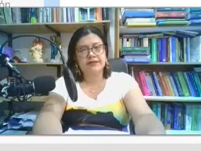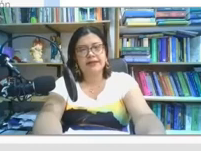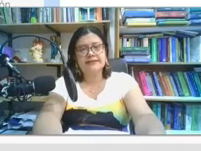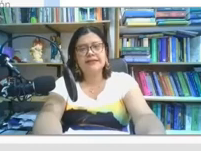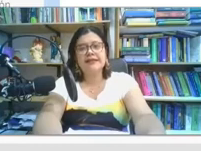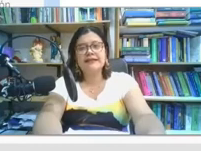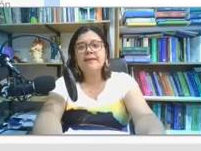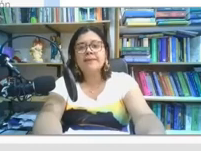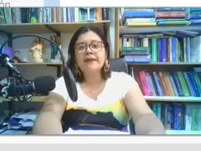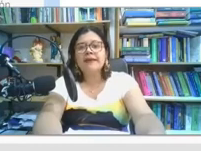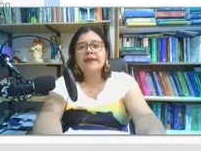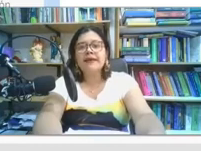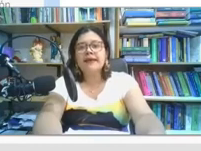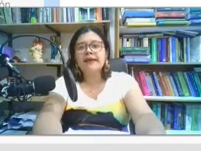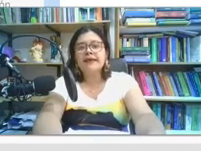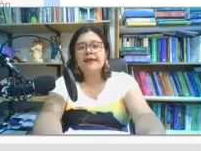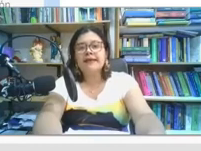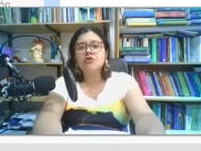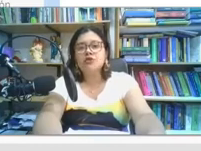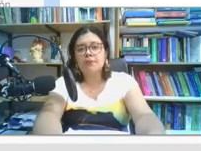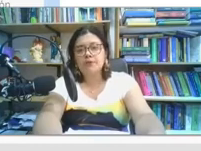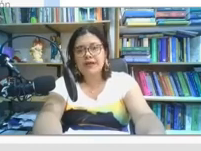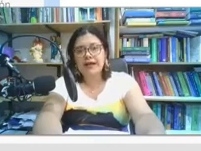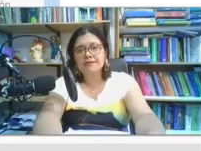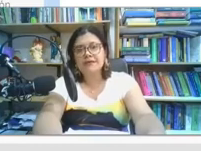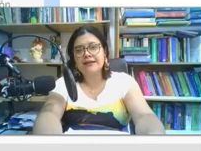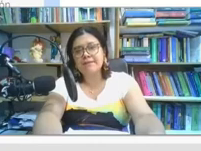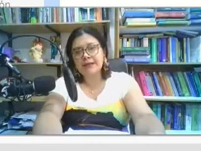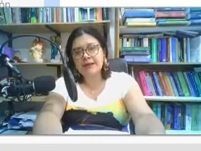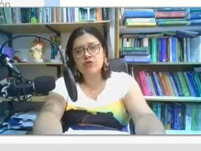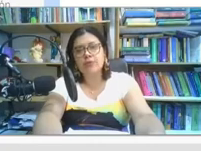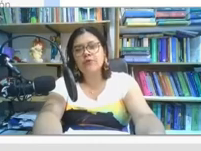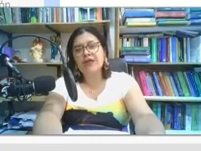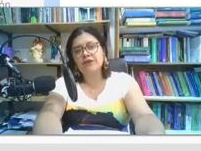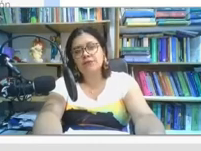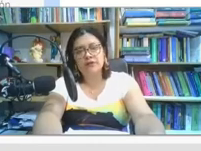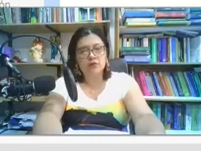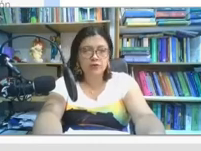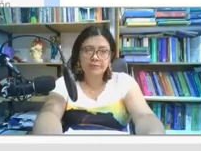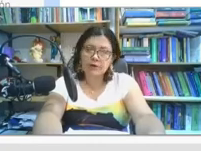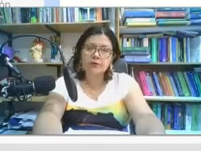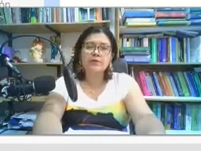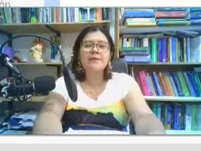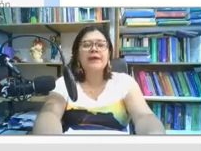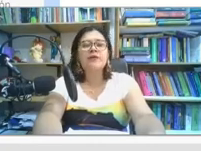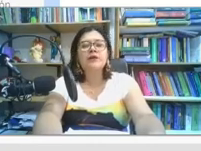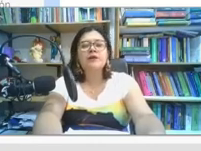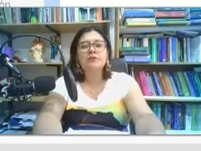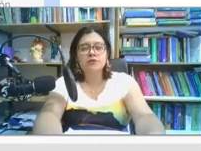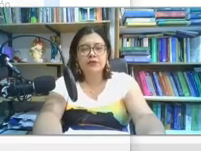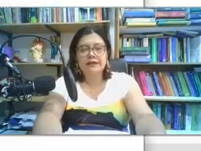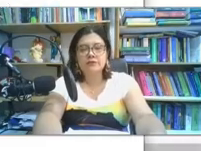y case claridad que no podrá cambiar el empleo no podrá efectuar otro pago con otro empleo